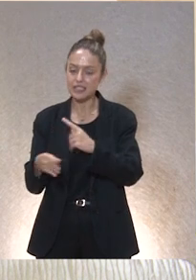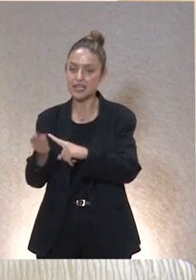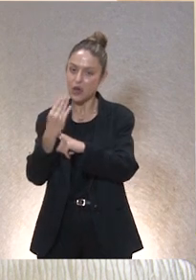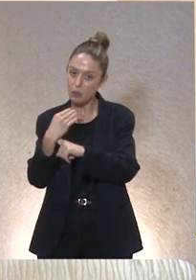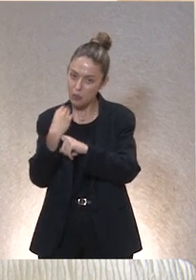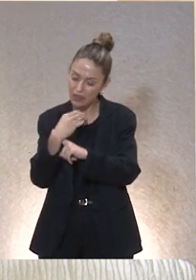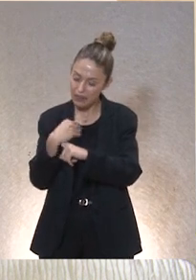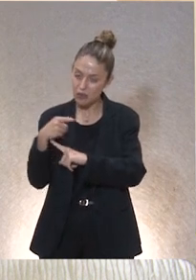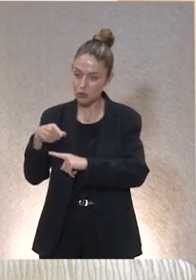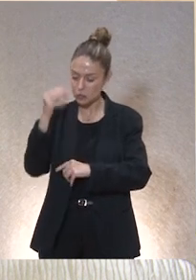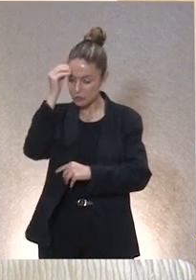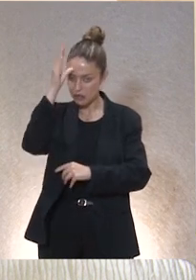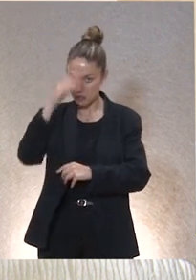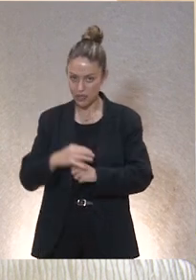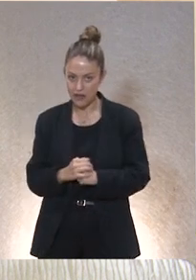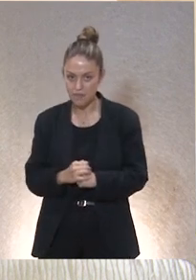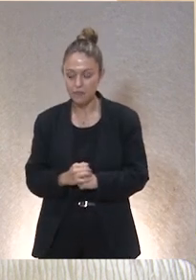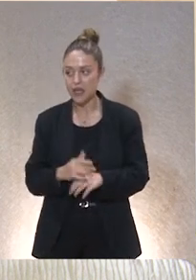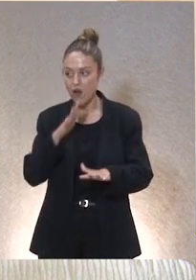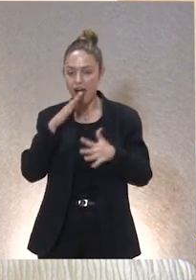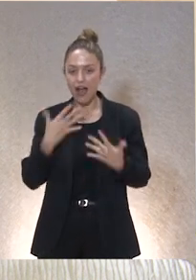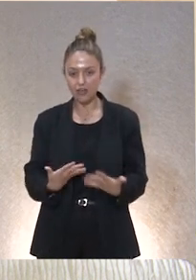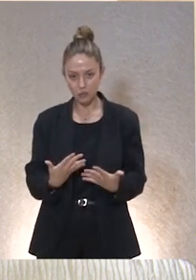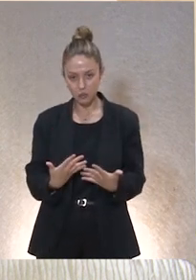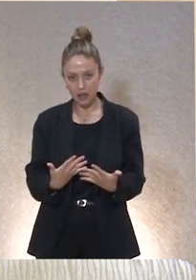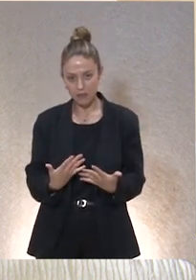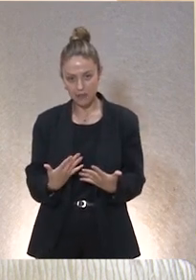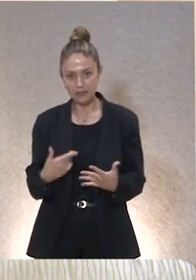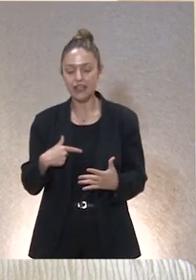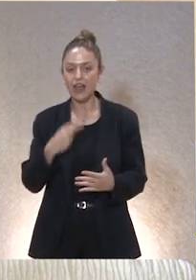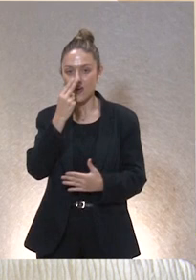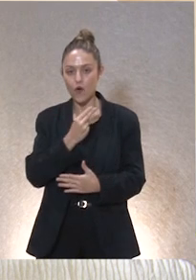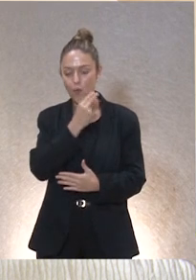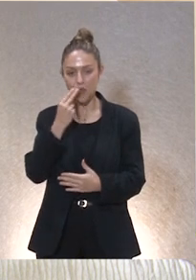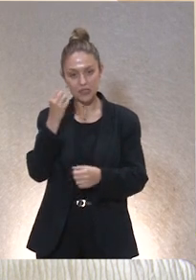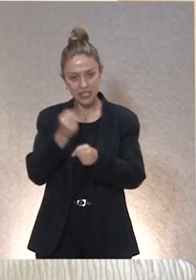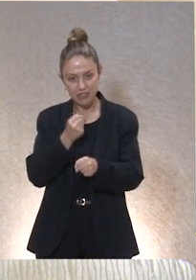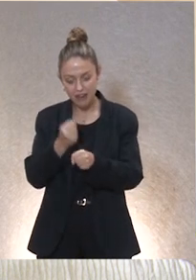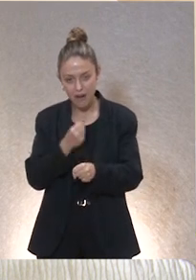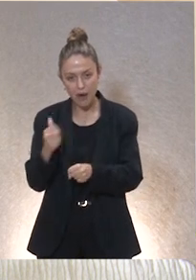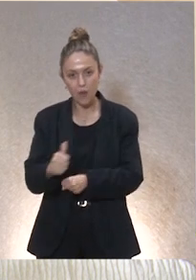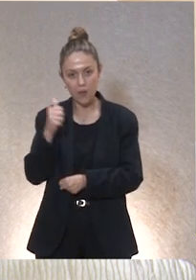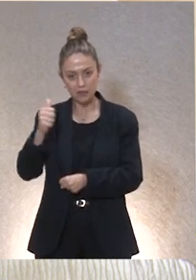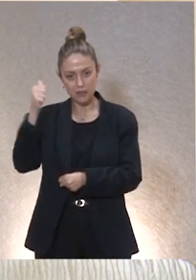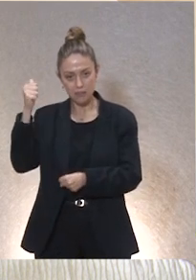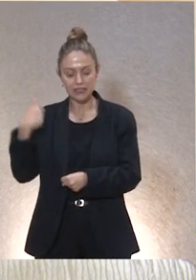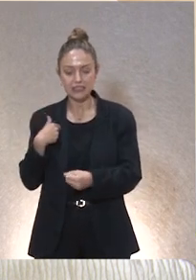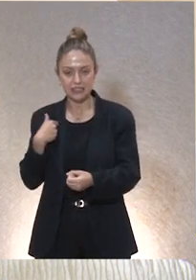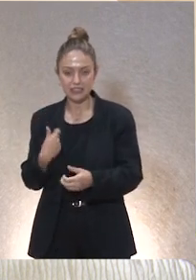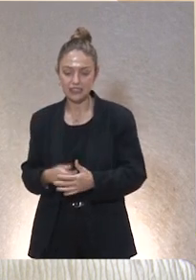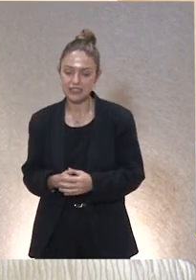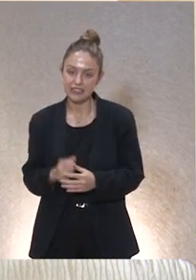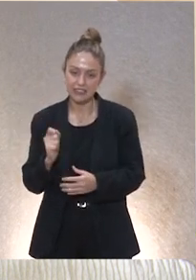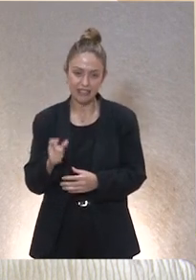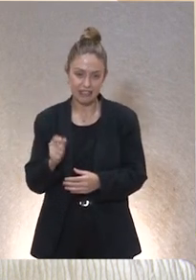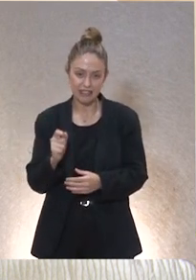tu saber pero este no es un momento para pedirte más compromisos y tareas como suelo hacer a menudo sino que